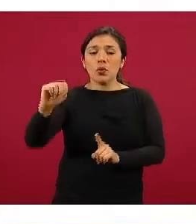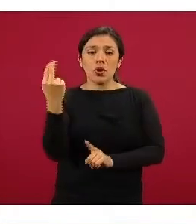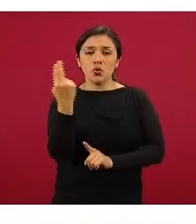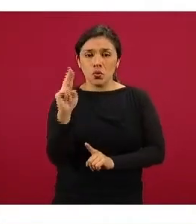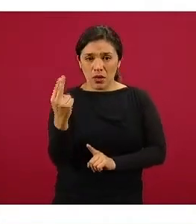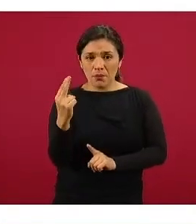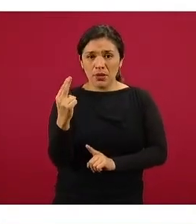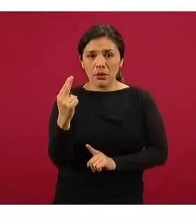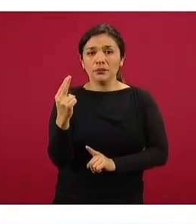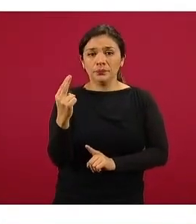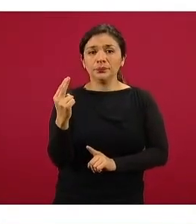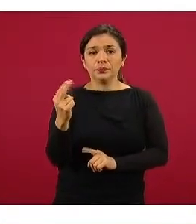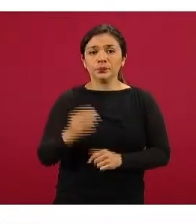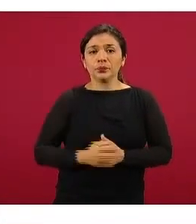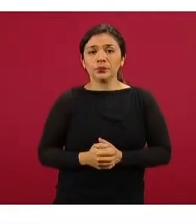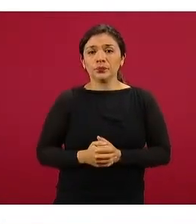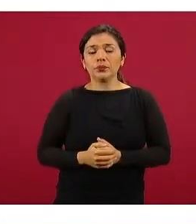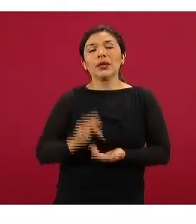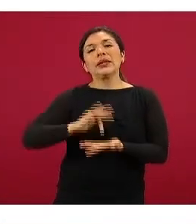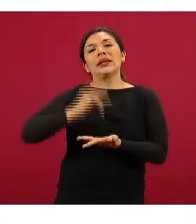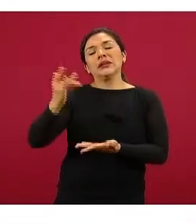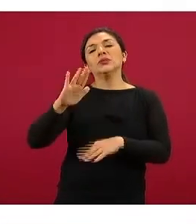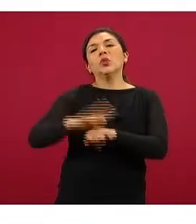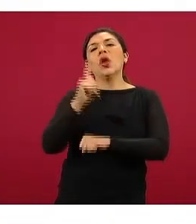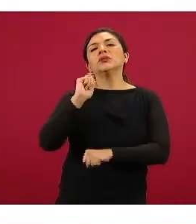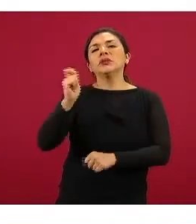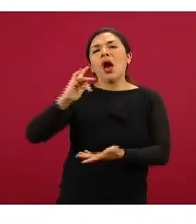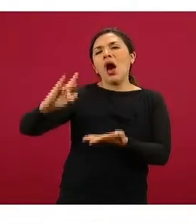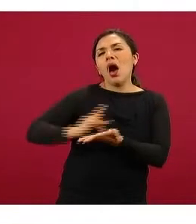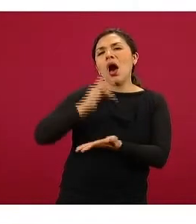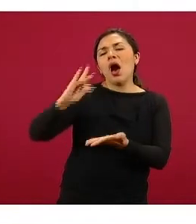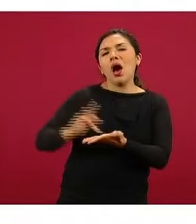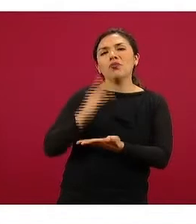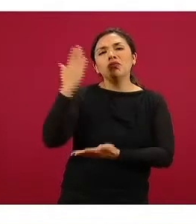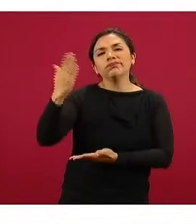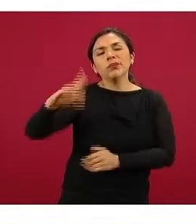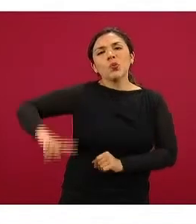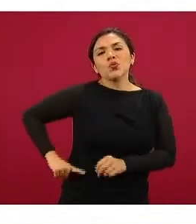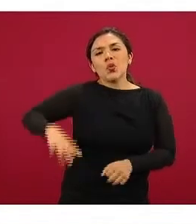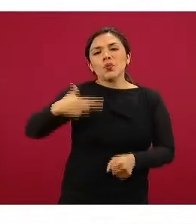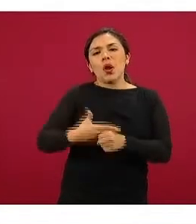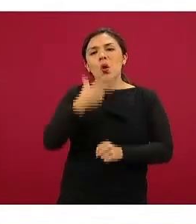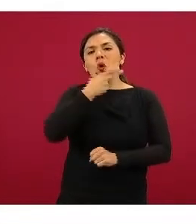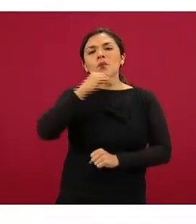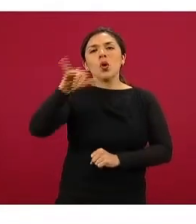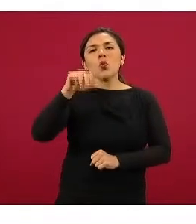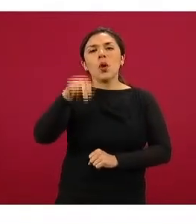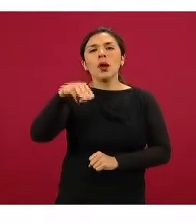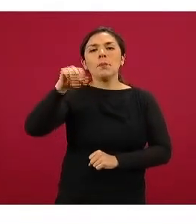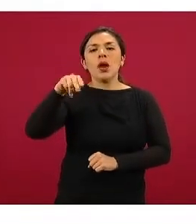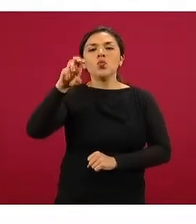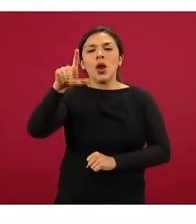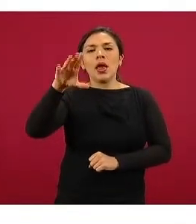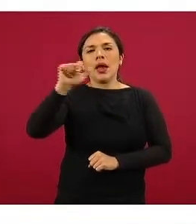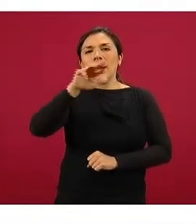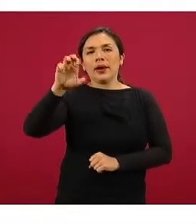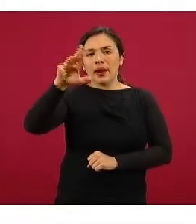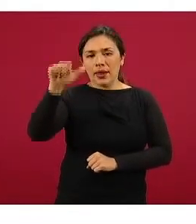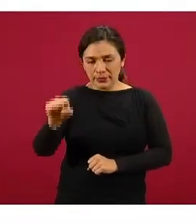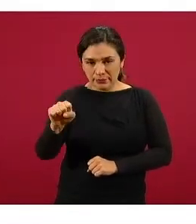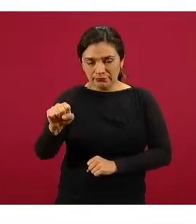noviembre, gracias al apoyo que estamos recibiendo del gobernador Juan Manuel Carreras